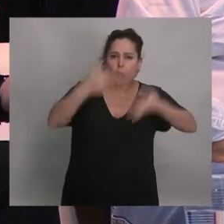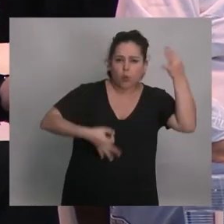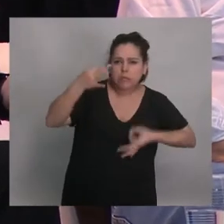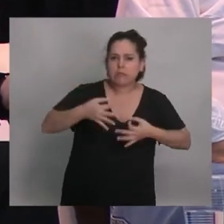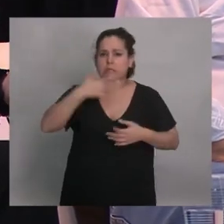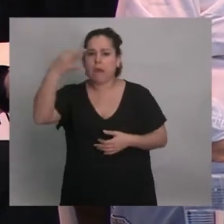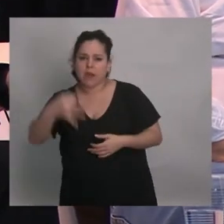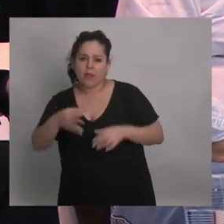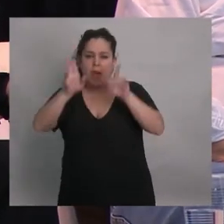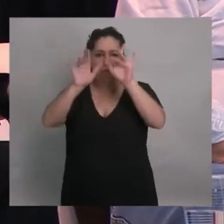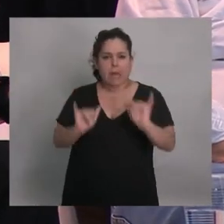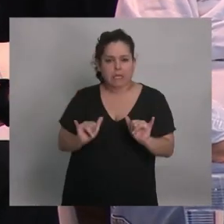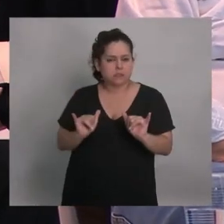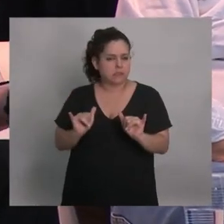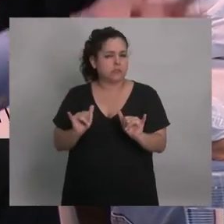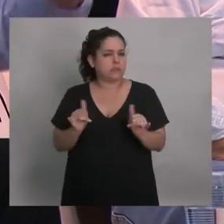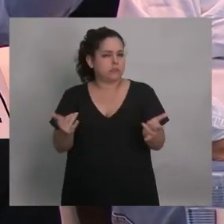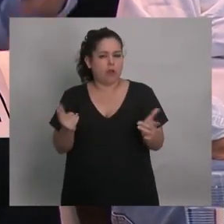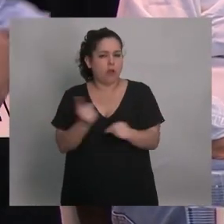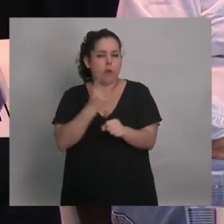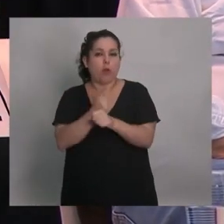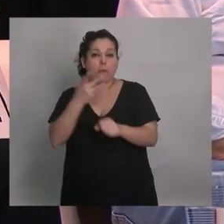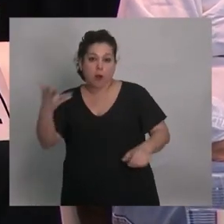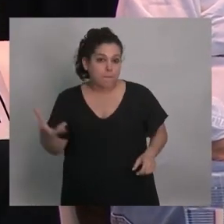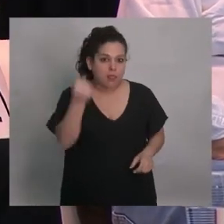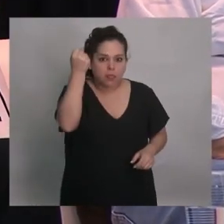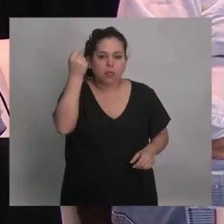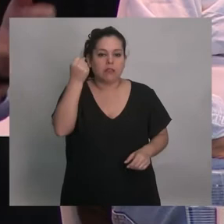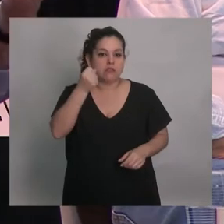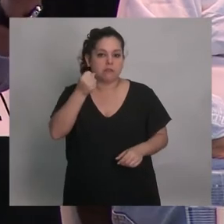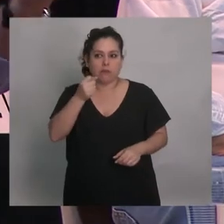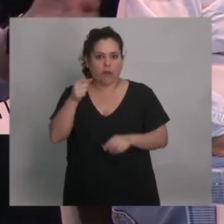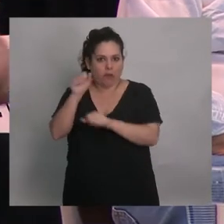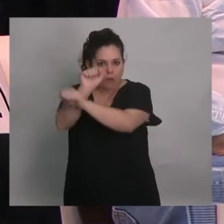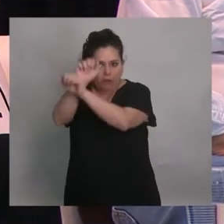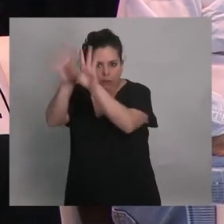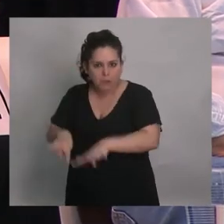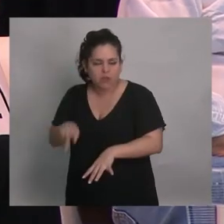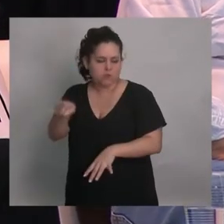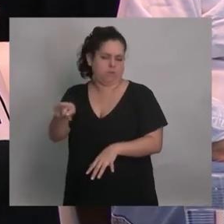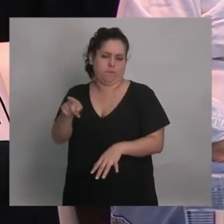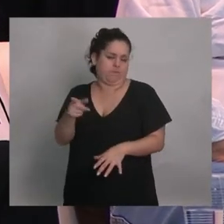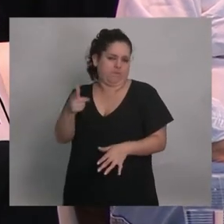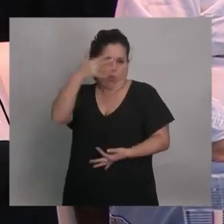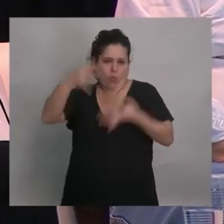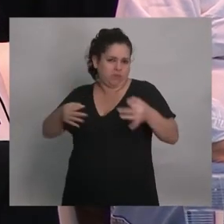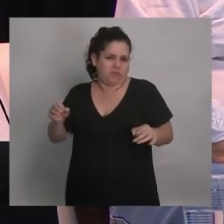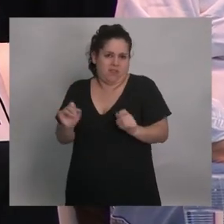paz no podemos lograrlo a través de las injusticias sino del estado de derecho